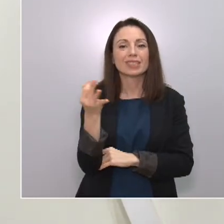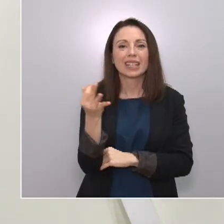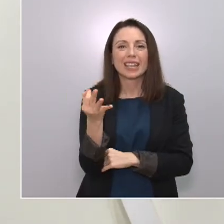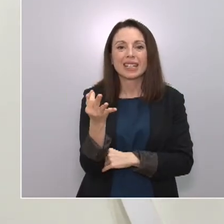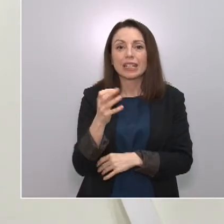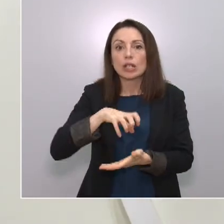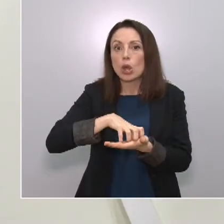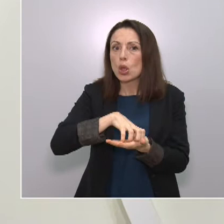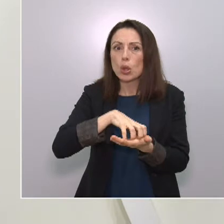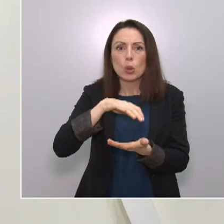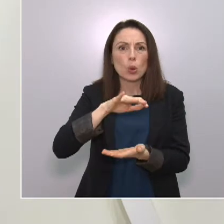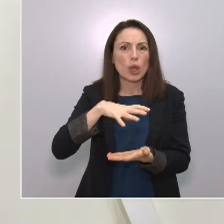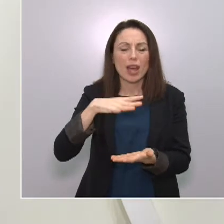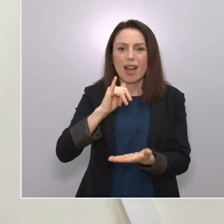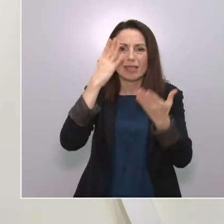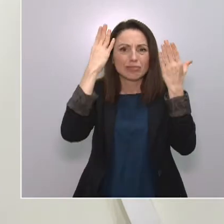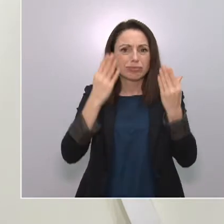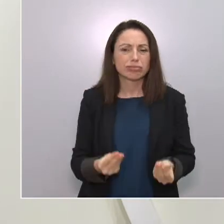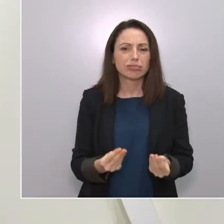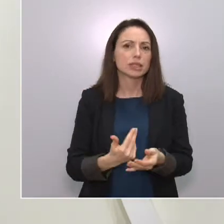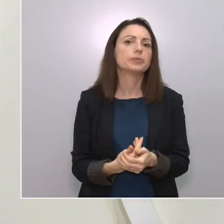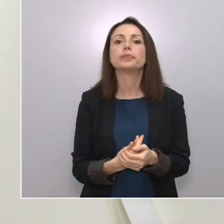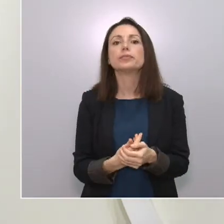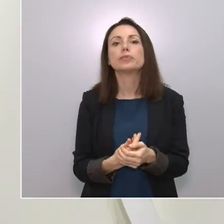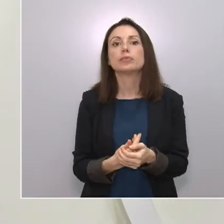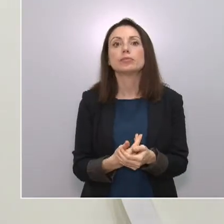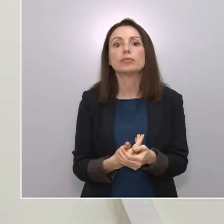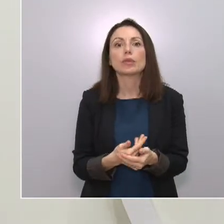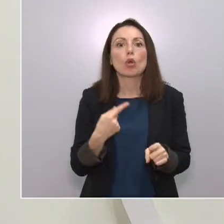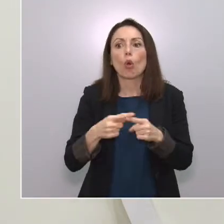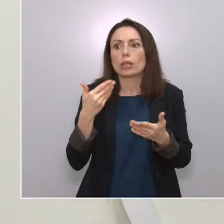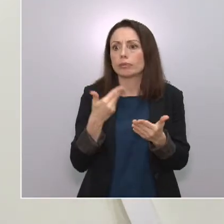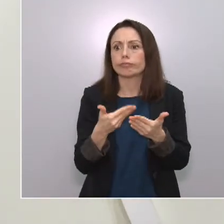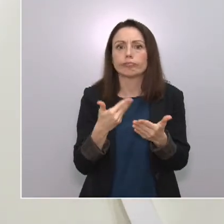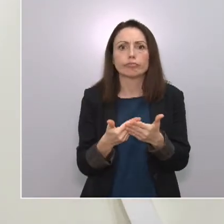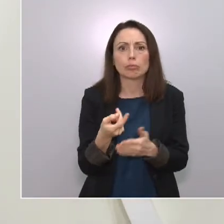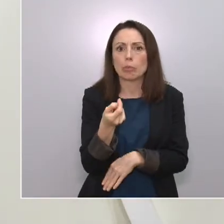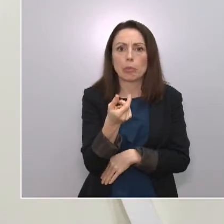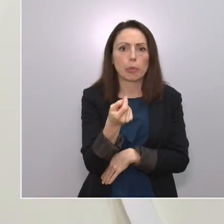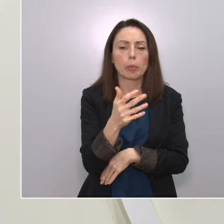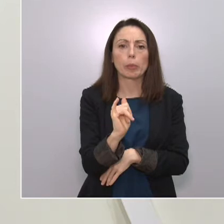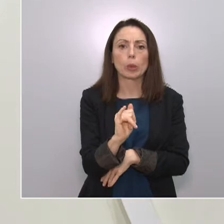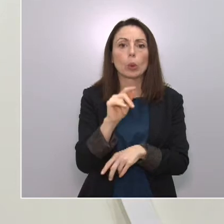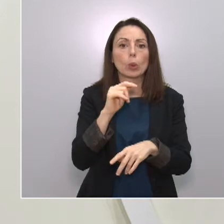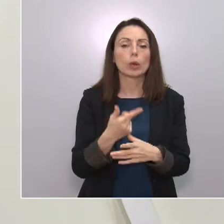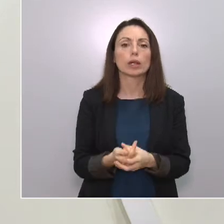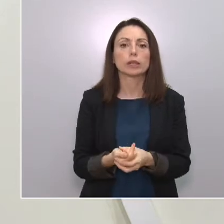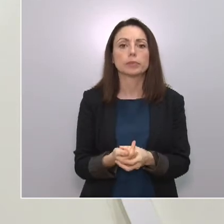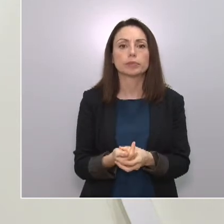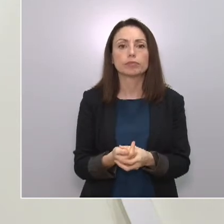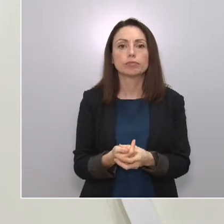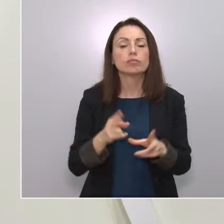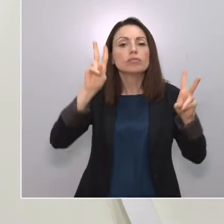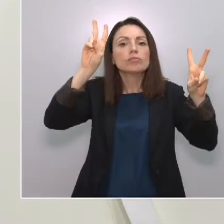demasiadas dudas, demasiadas incertidumbres y pocas certezas. Una de las cuestiones, y creo que